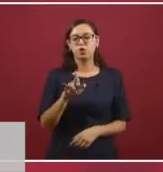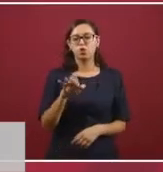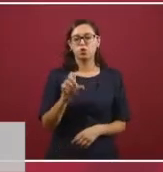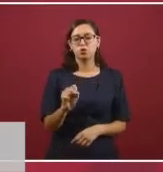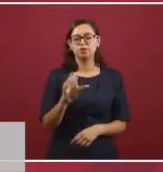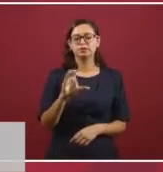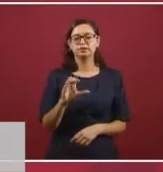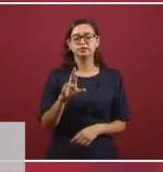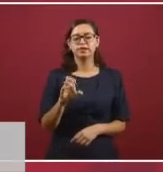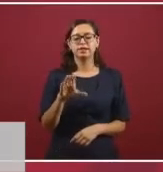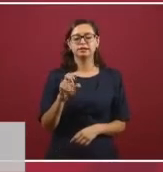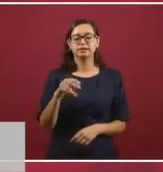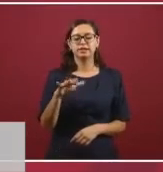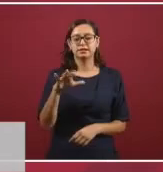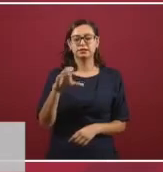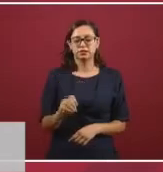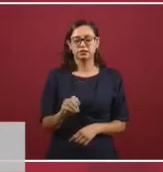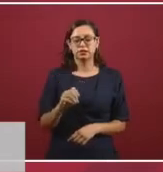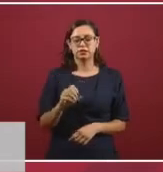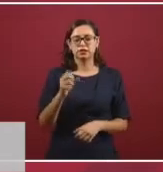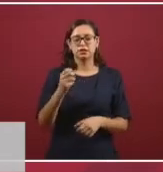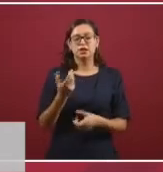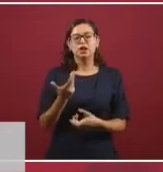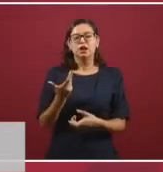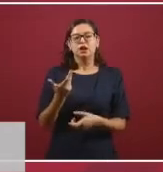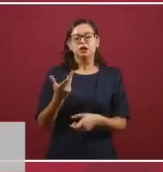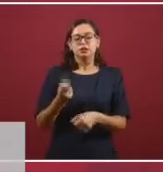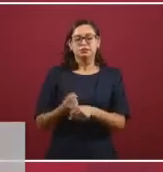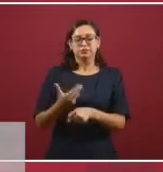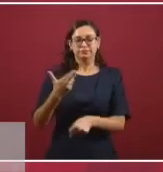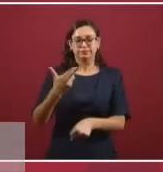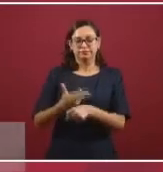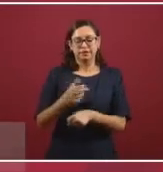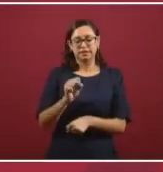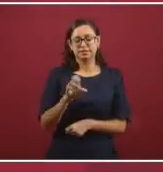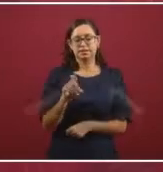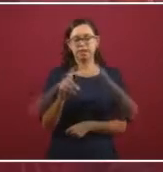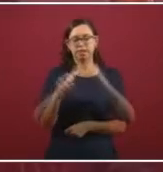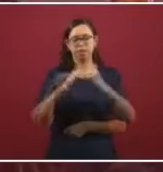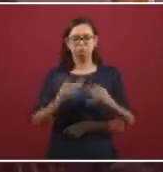Argentina como parte de la no intervención y la autodeterminación de los pueblos.